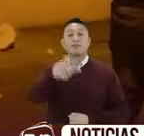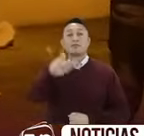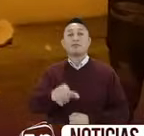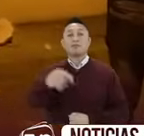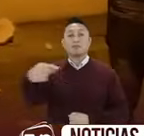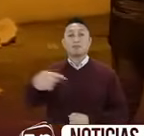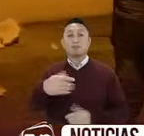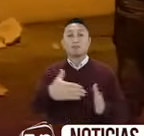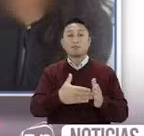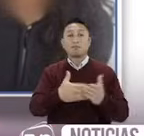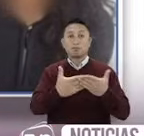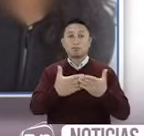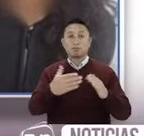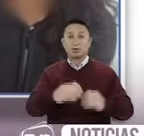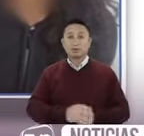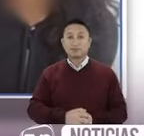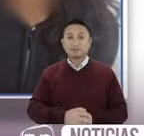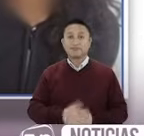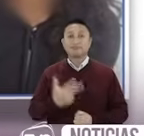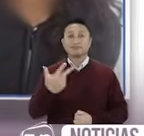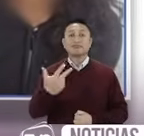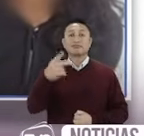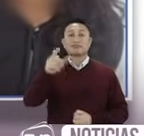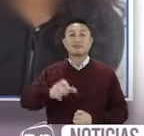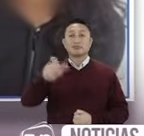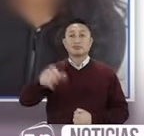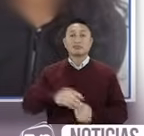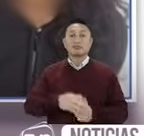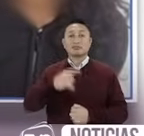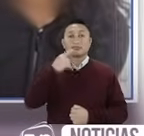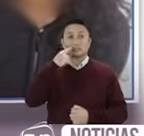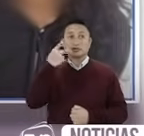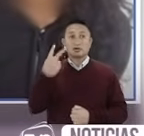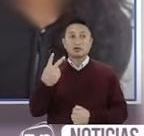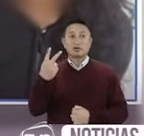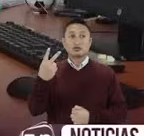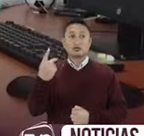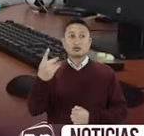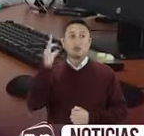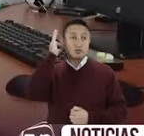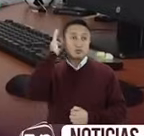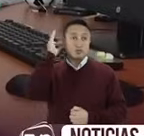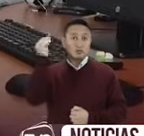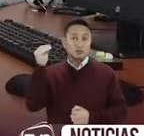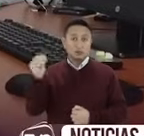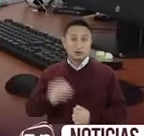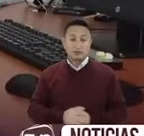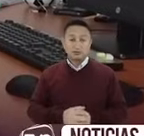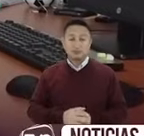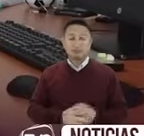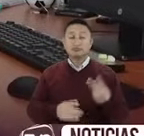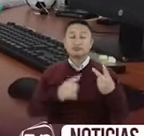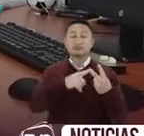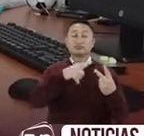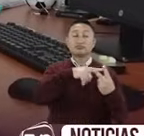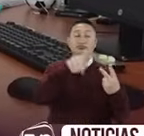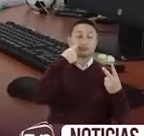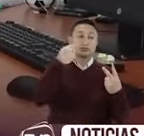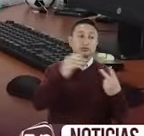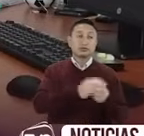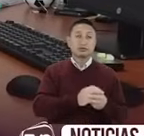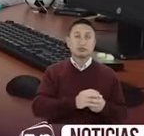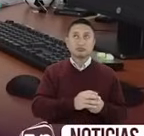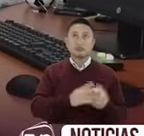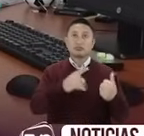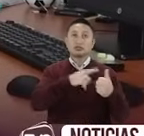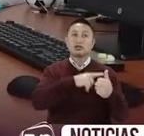propiedad. Se trata de 3 individuos, 2 hombres y una adolescente. 3 individuos, 2 de sexo masculino, de uno de 35